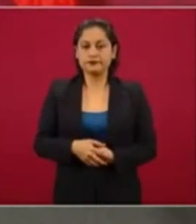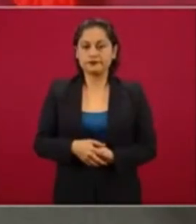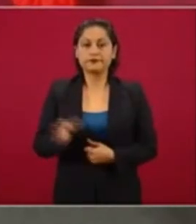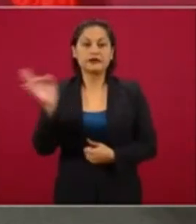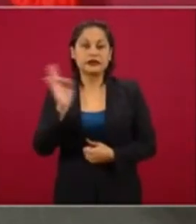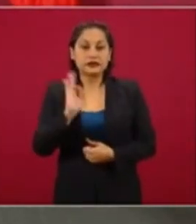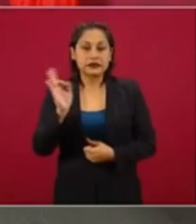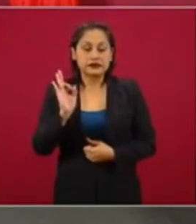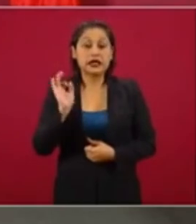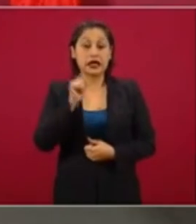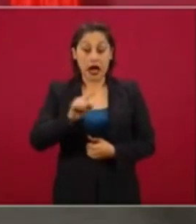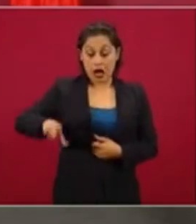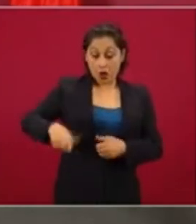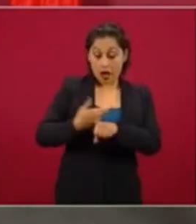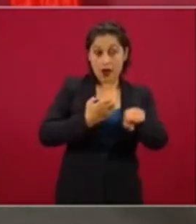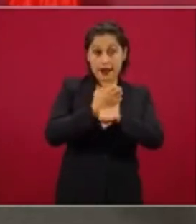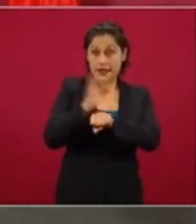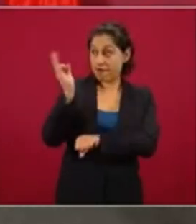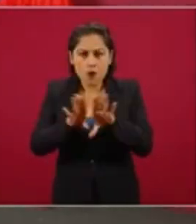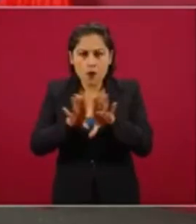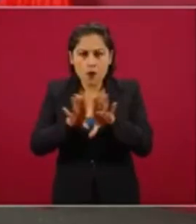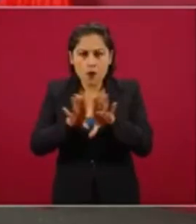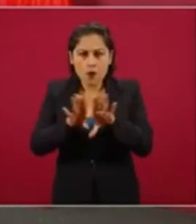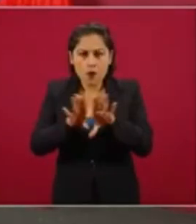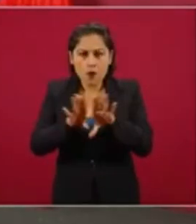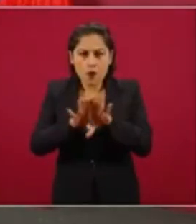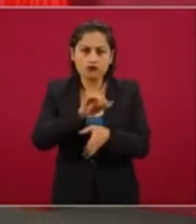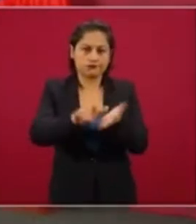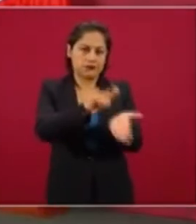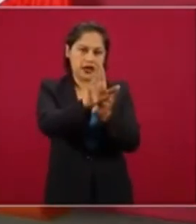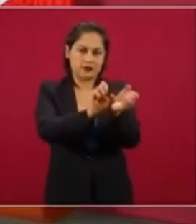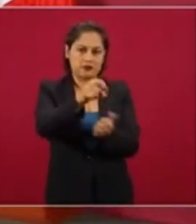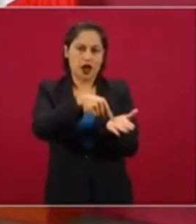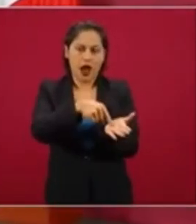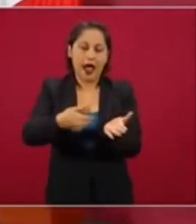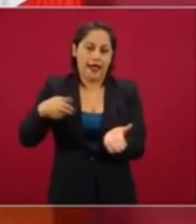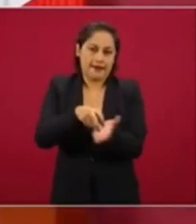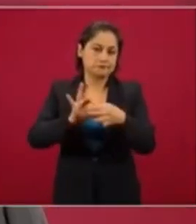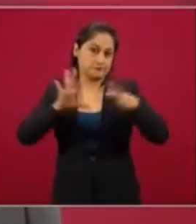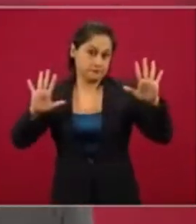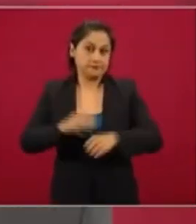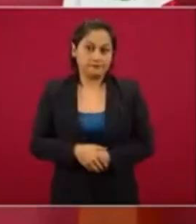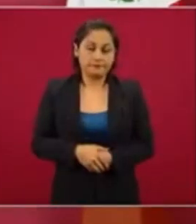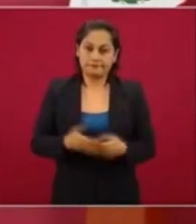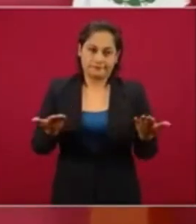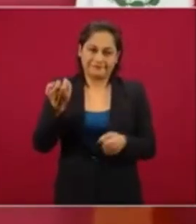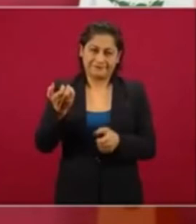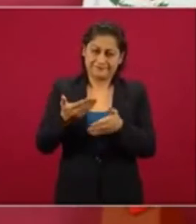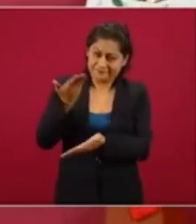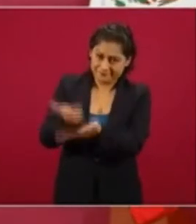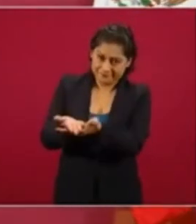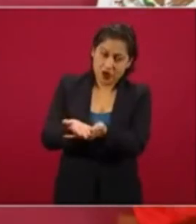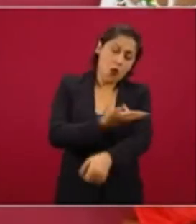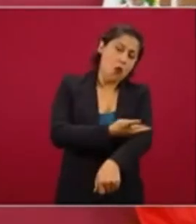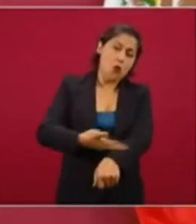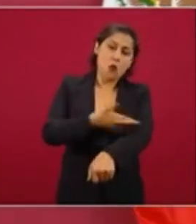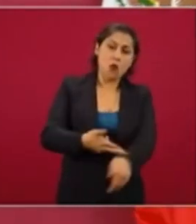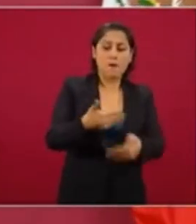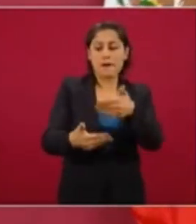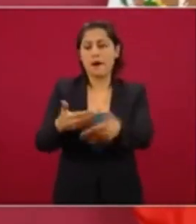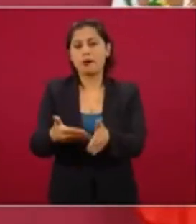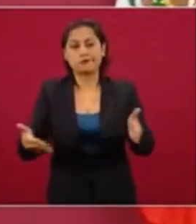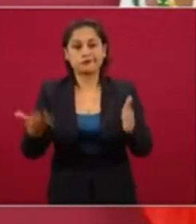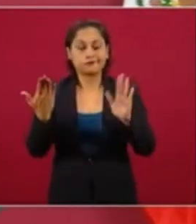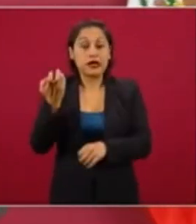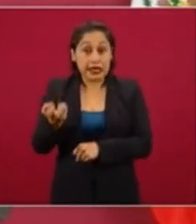una reforma a la Constitución que tendría que aprobarse en el Congreso, con todo un proceso que